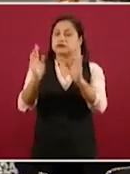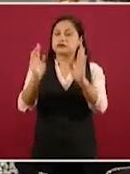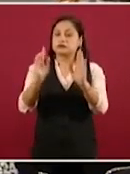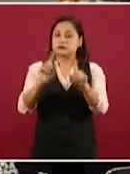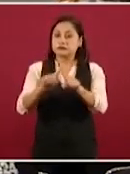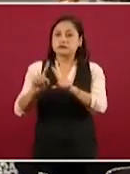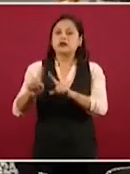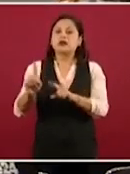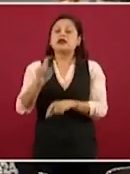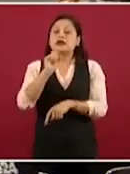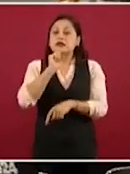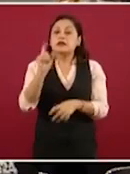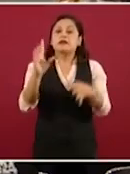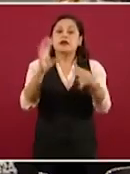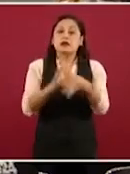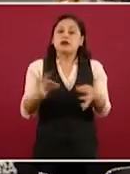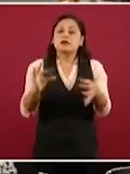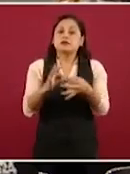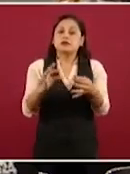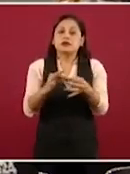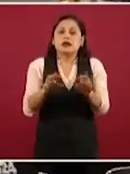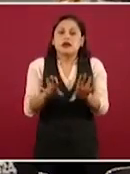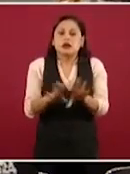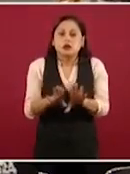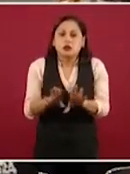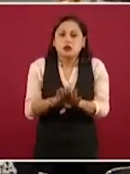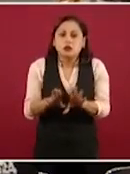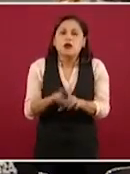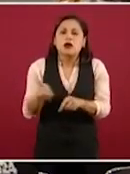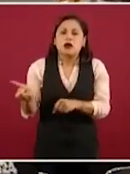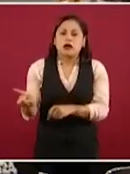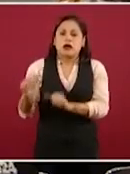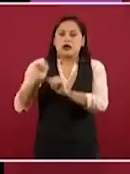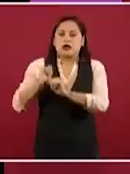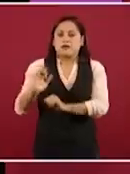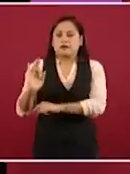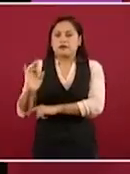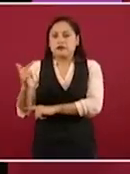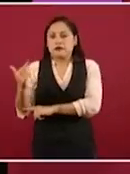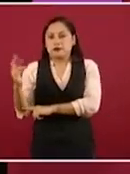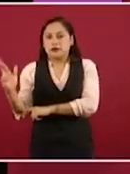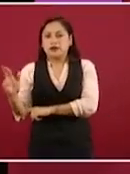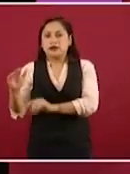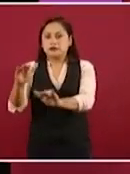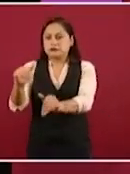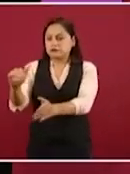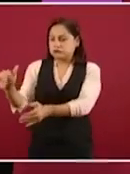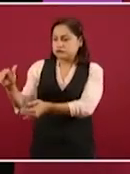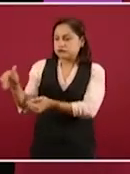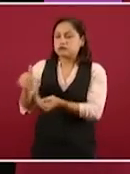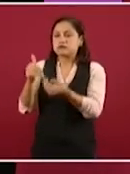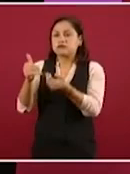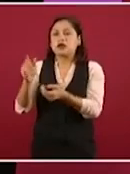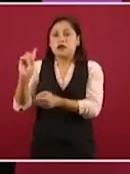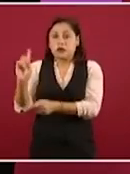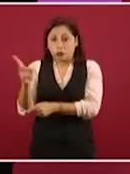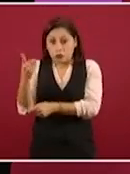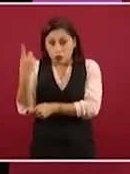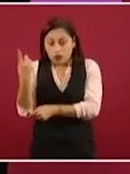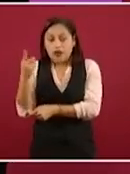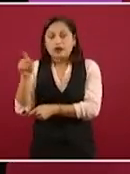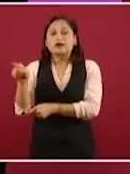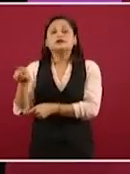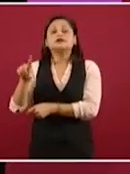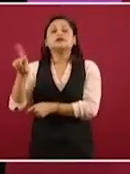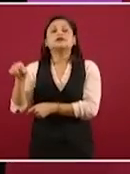del numerario, es decir, lo que se ha incautado por la Fiscalía en dólares o asegurado y que pasa al instituto por ese resarcimiento